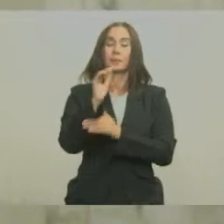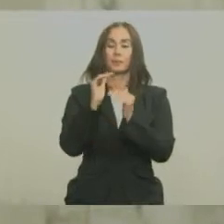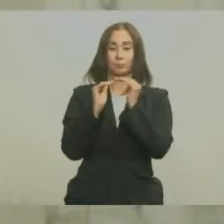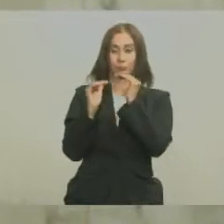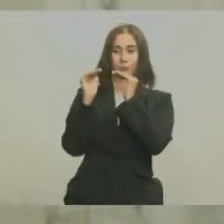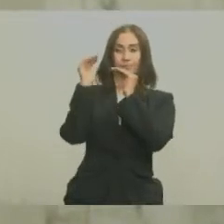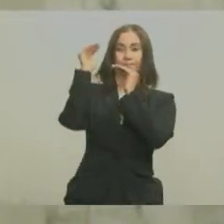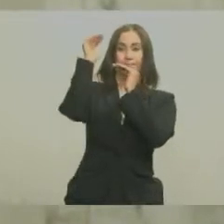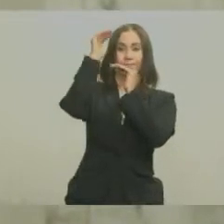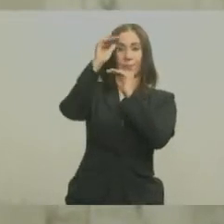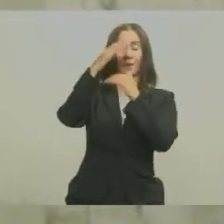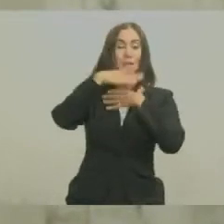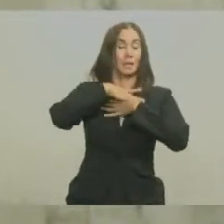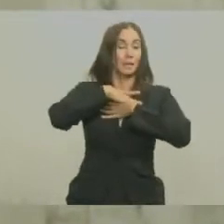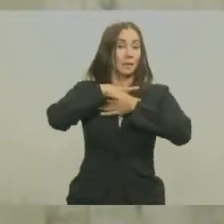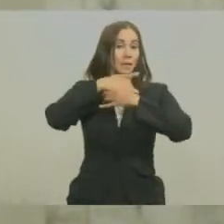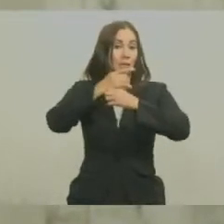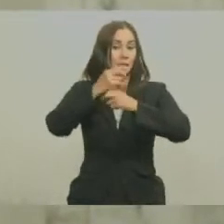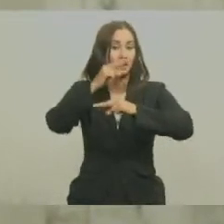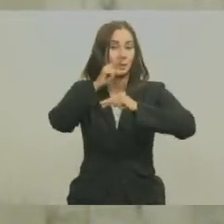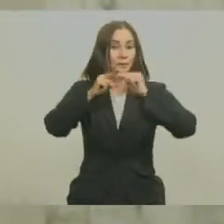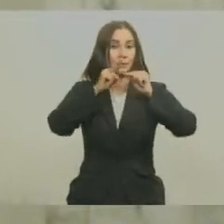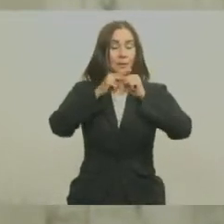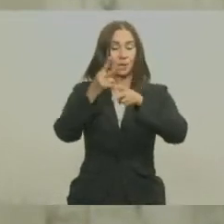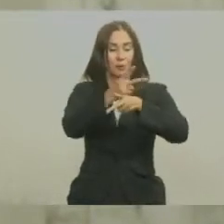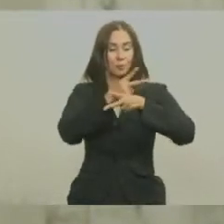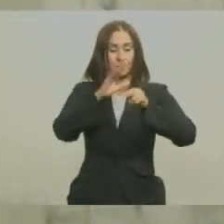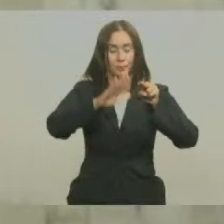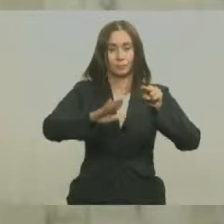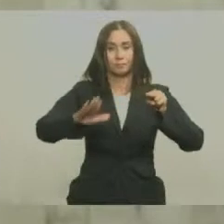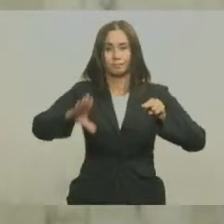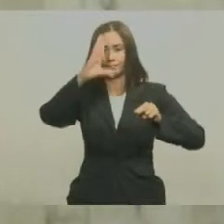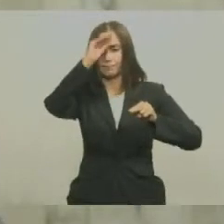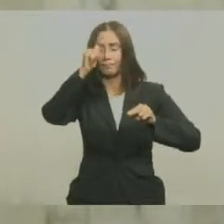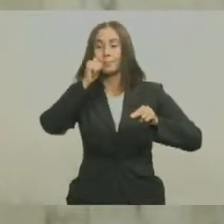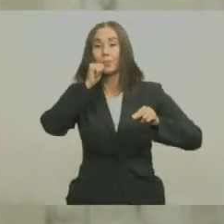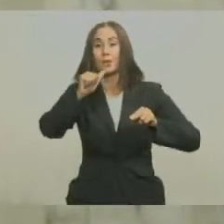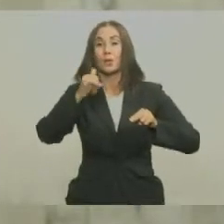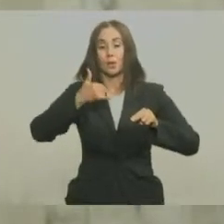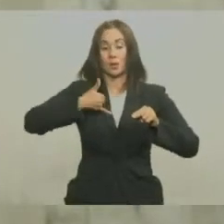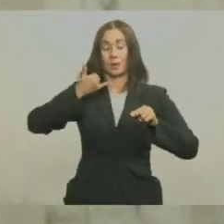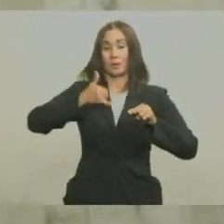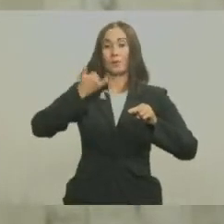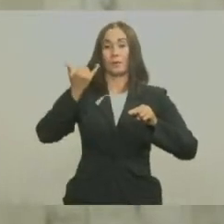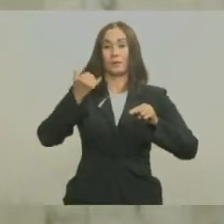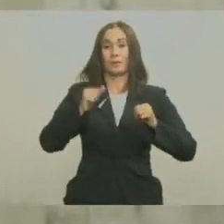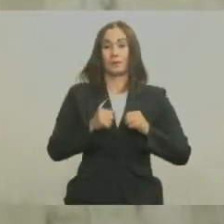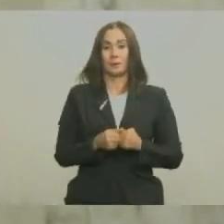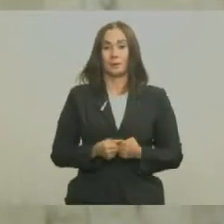alto interés nacional la protección de los niños, niñas y adolescentes.